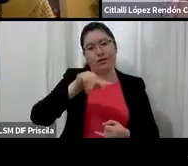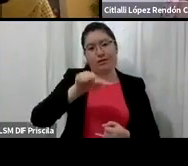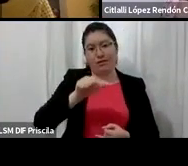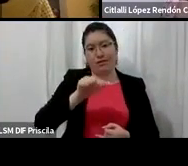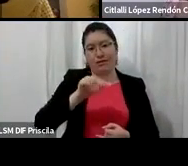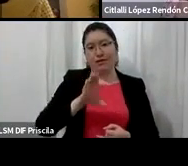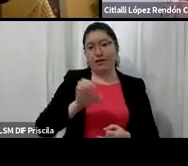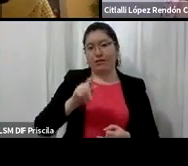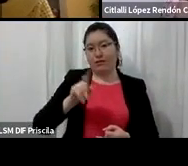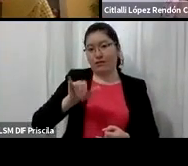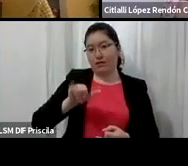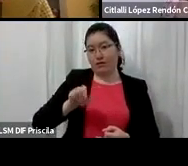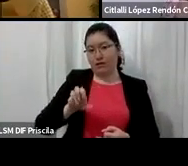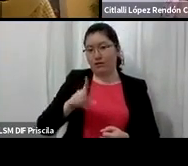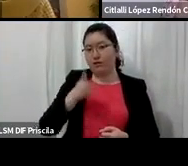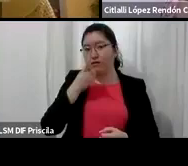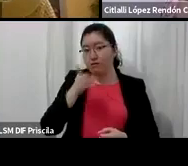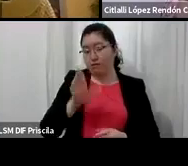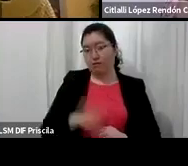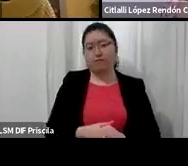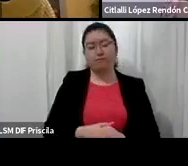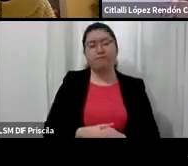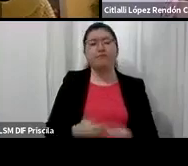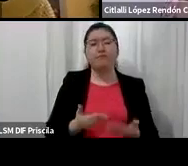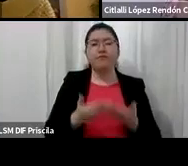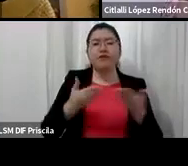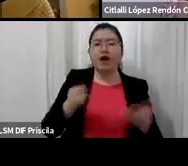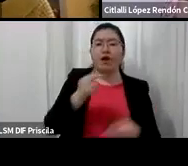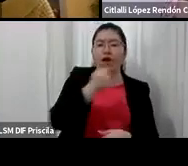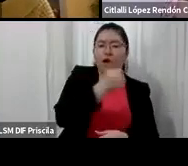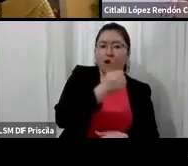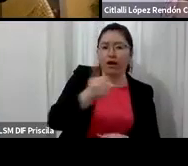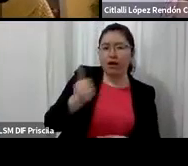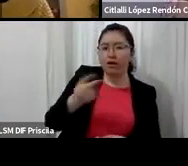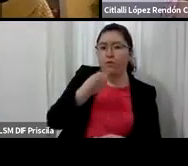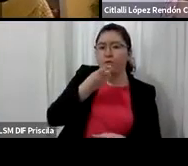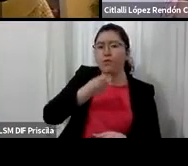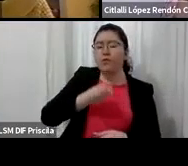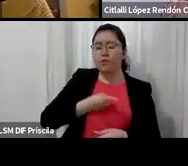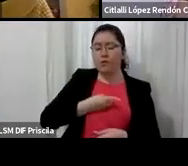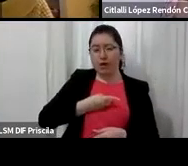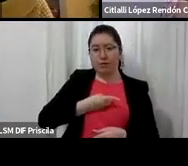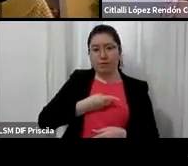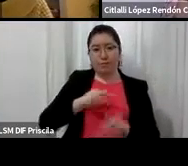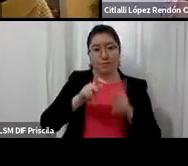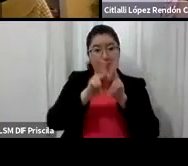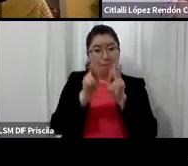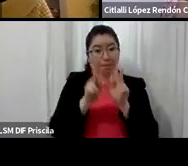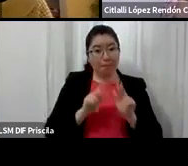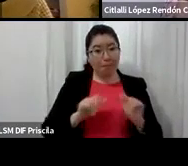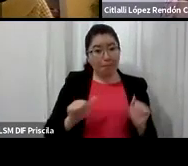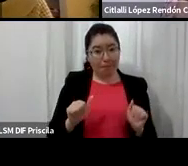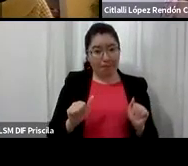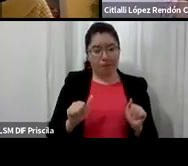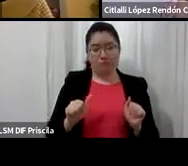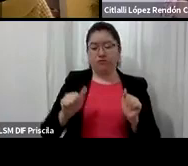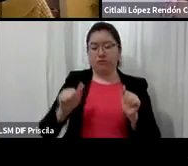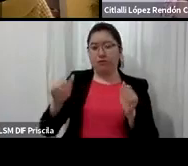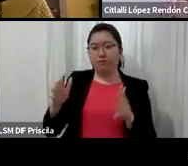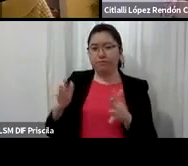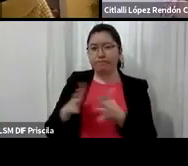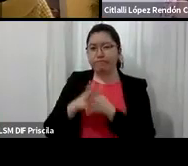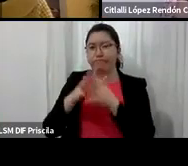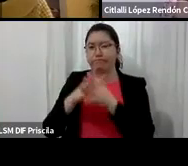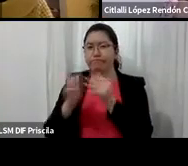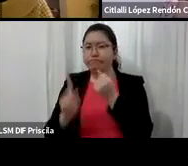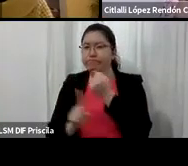¿qué es para ustedes ya muy puntualmente la paz? ¿Qué es el conflicto? Y sobre todo, ¿para qué?